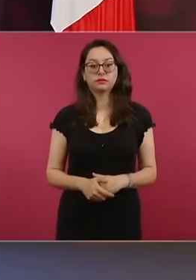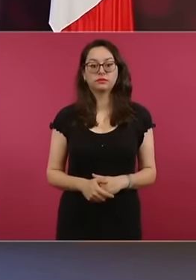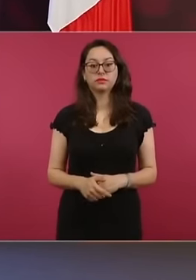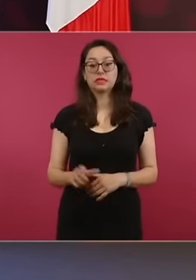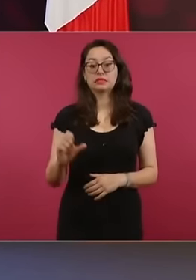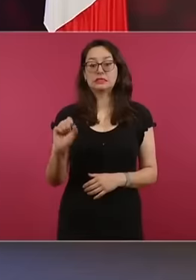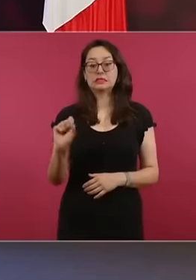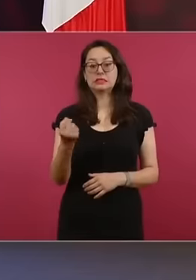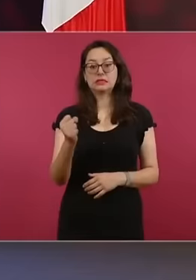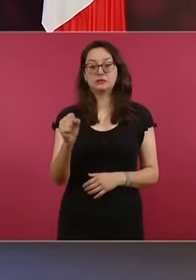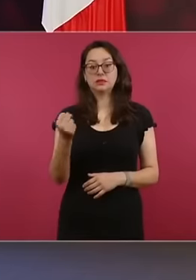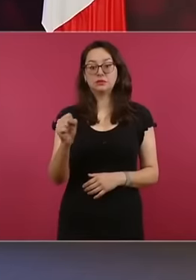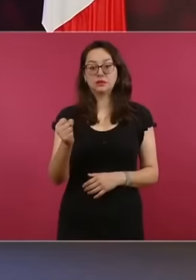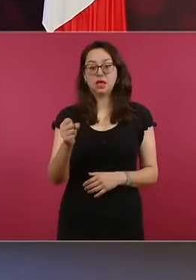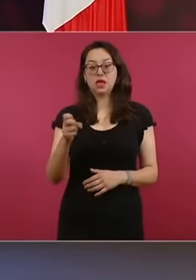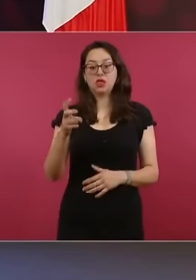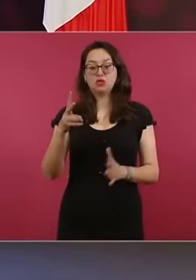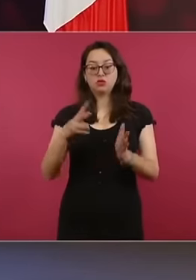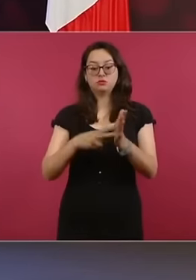en septiembre del